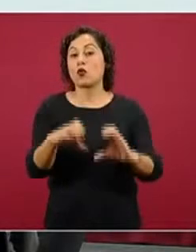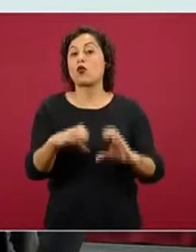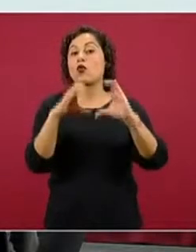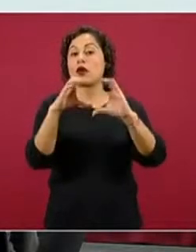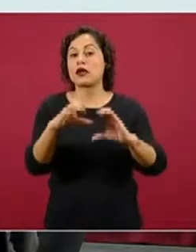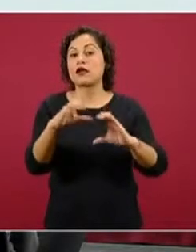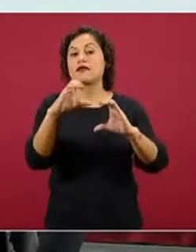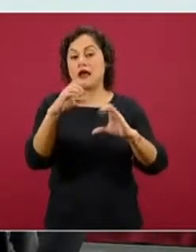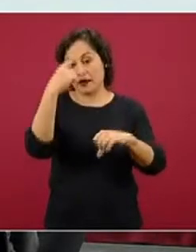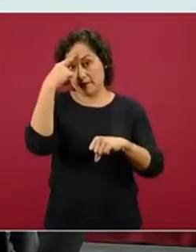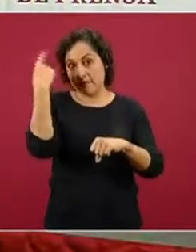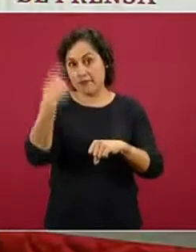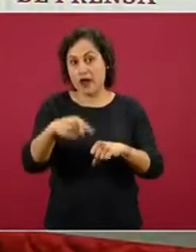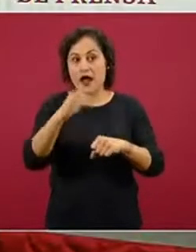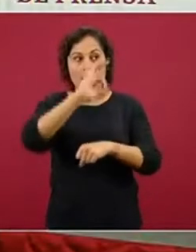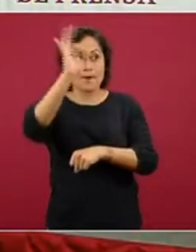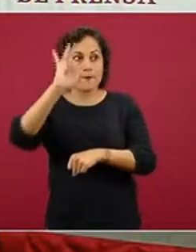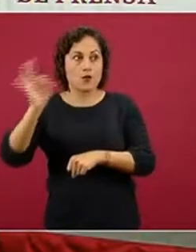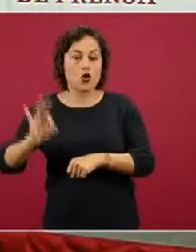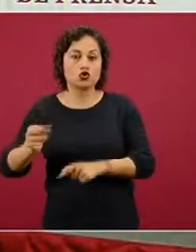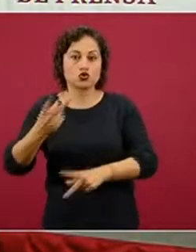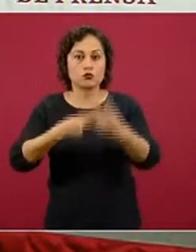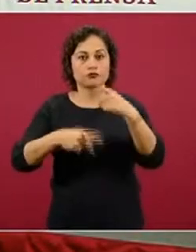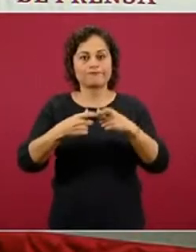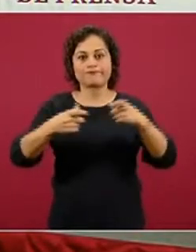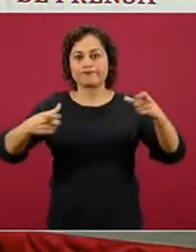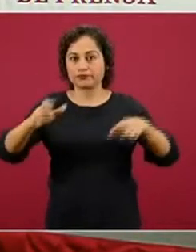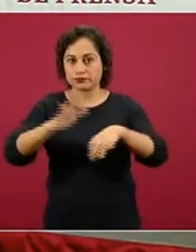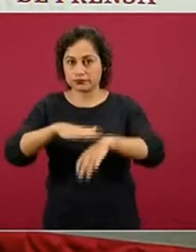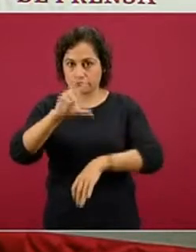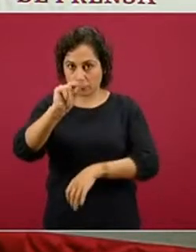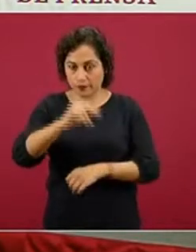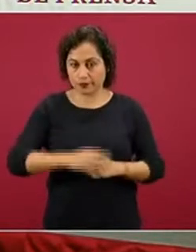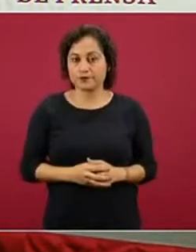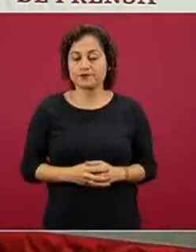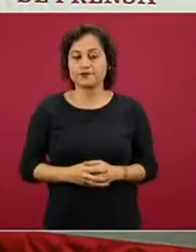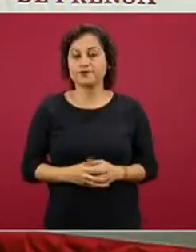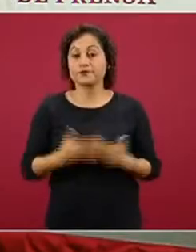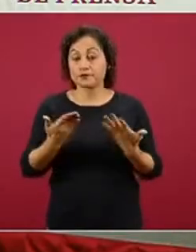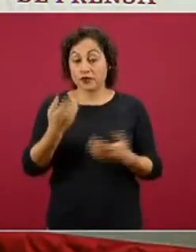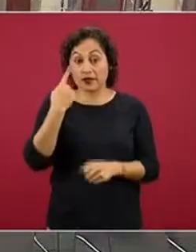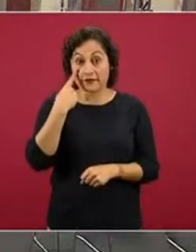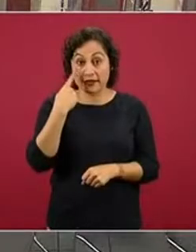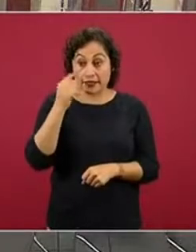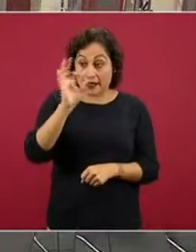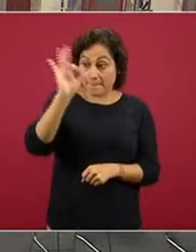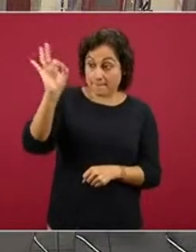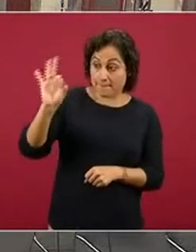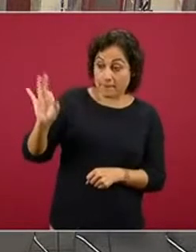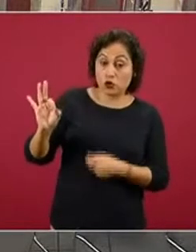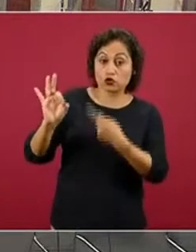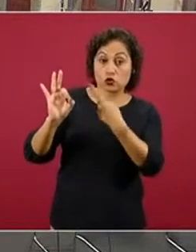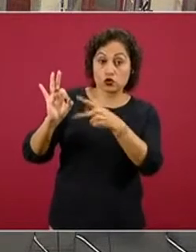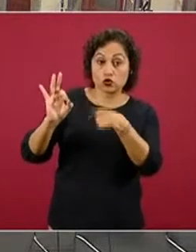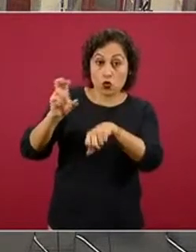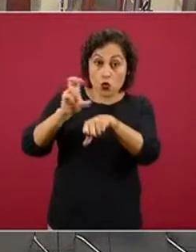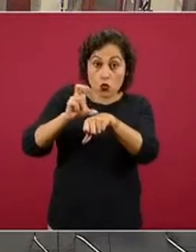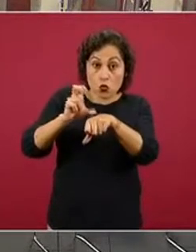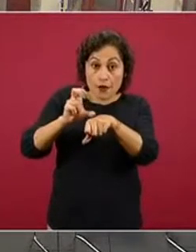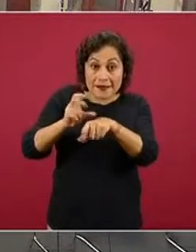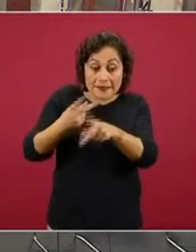se conviertan en criaderos, ¿sí? Entonces, también hay que recordar que los huevecillos del mosco pueden aguantar o